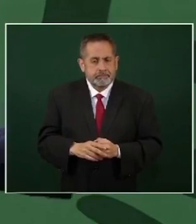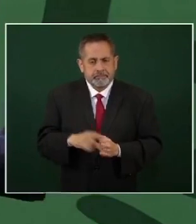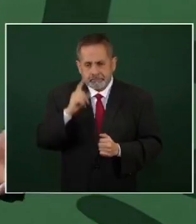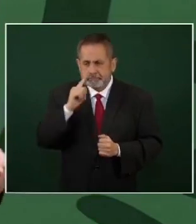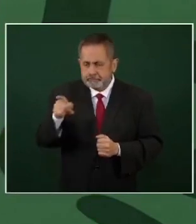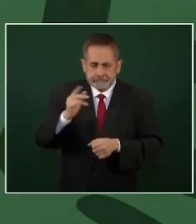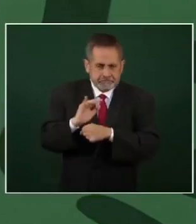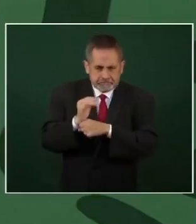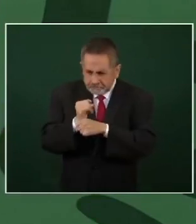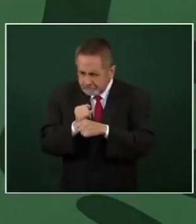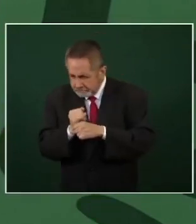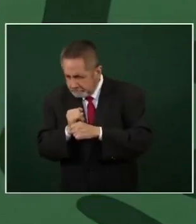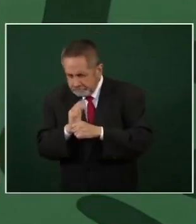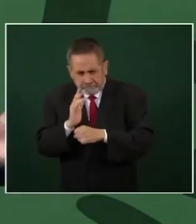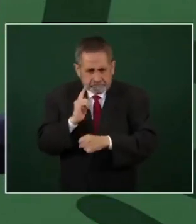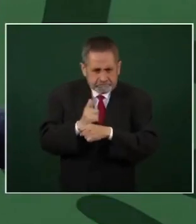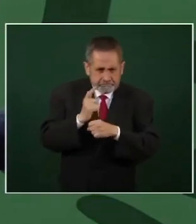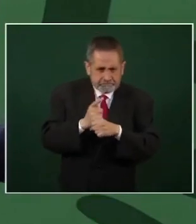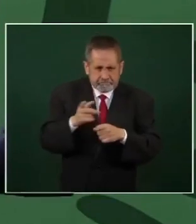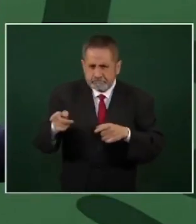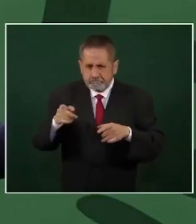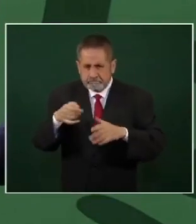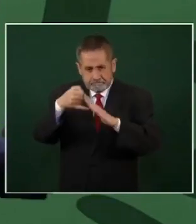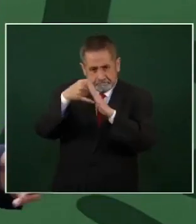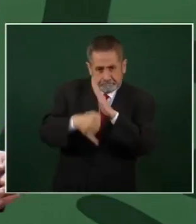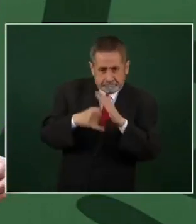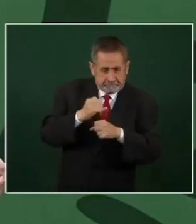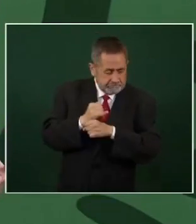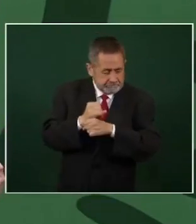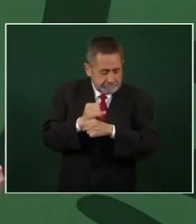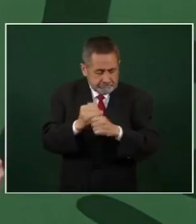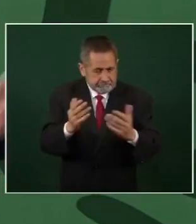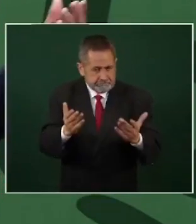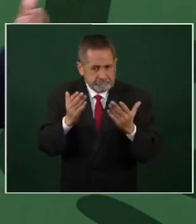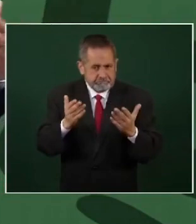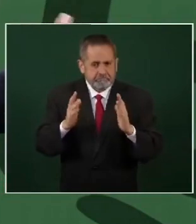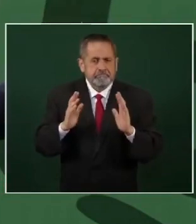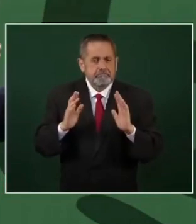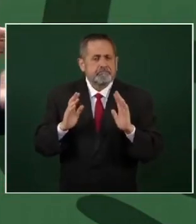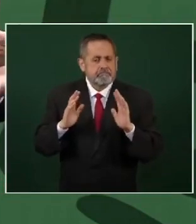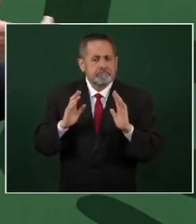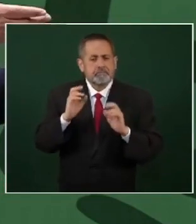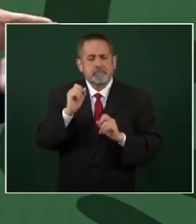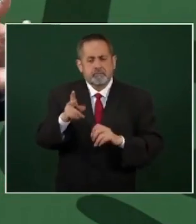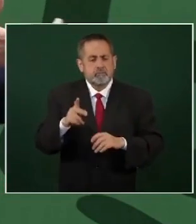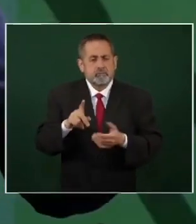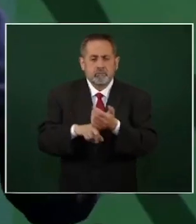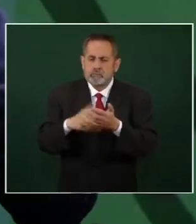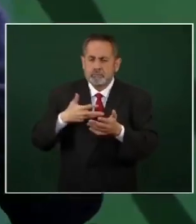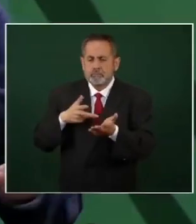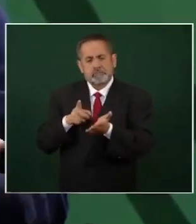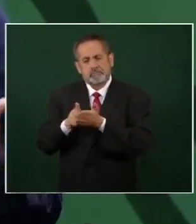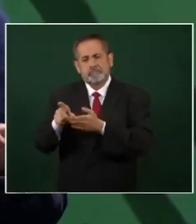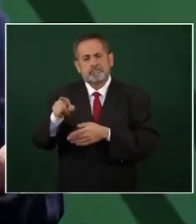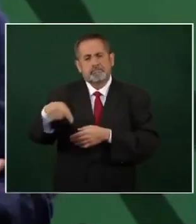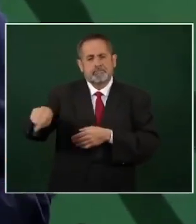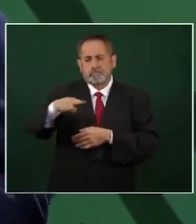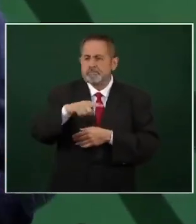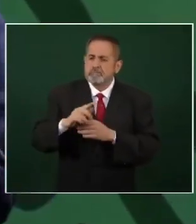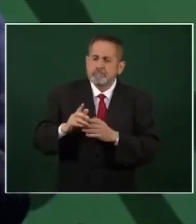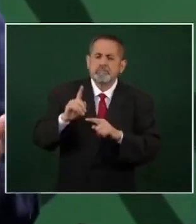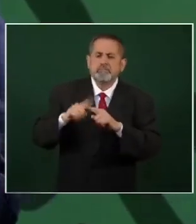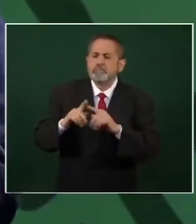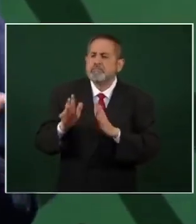llevaron a cabo pues una investigación donde tienen derecho a